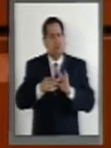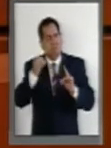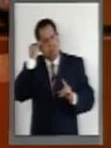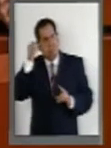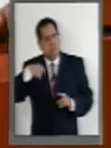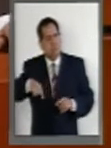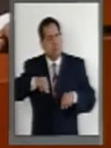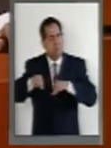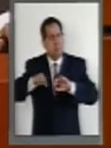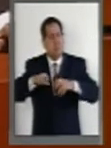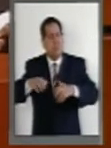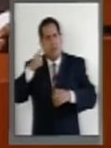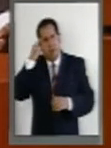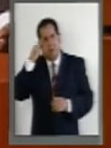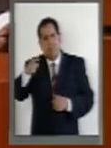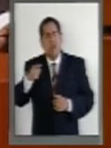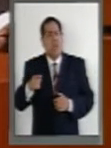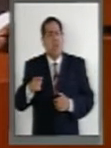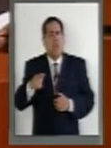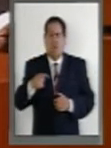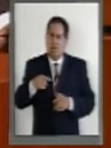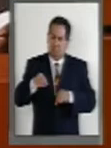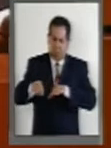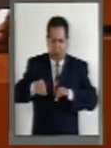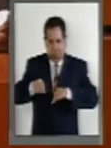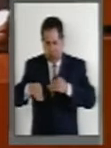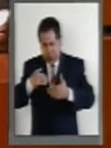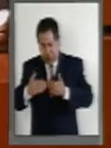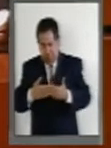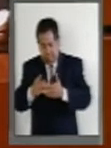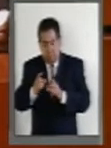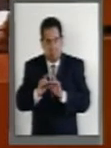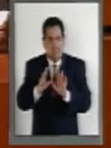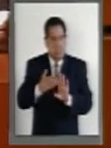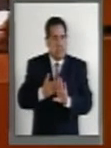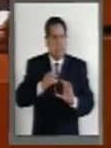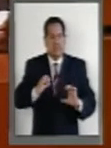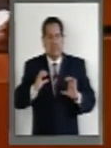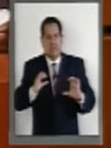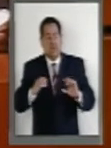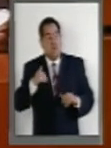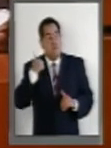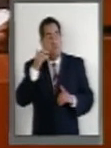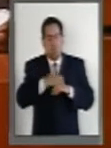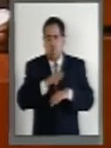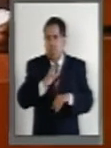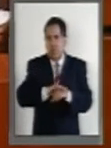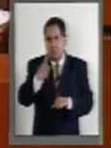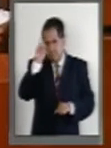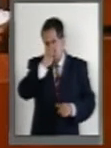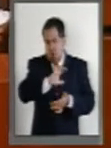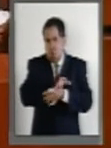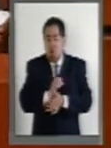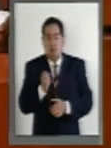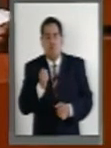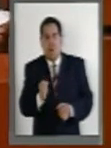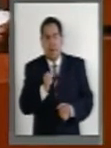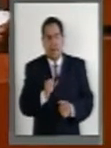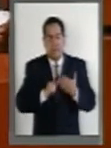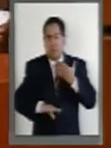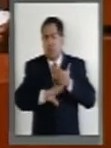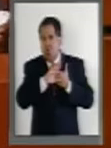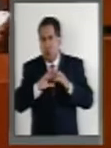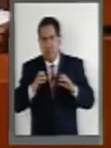para que pudiéramos entonces prever la actitud agresiva y